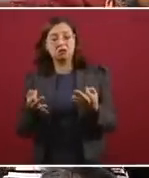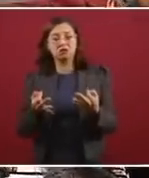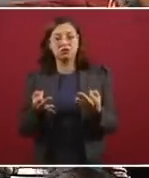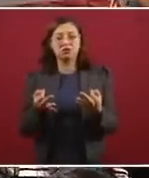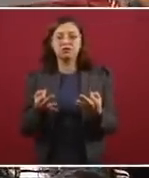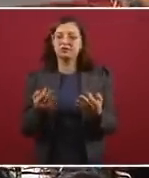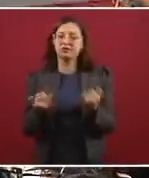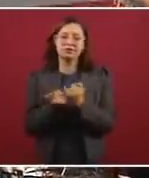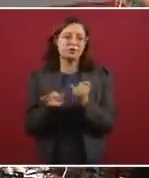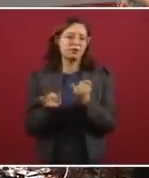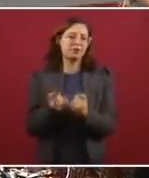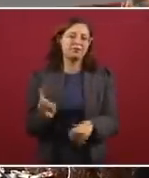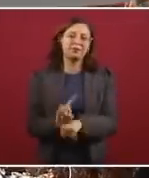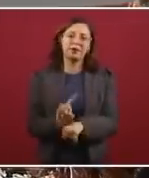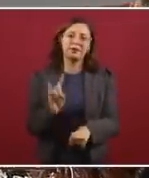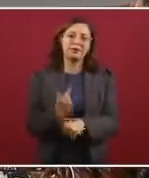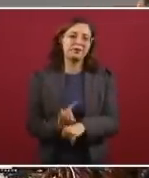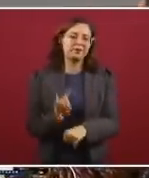parapeto,